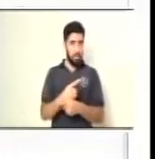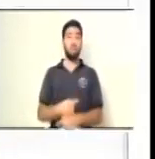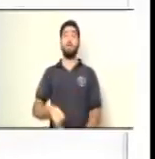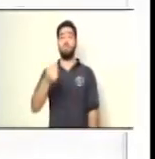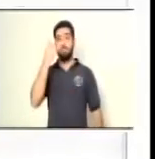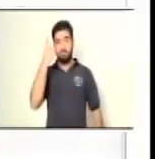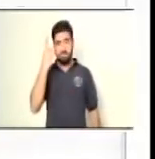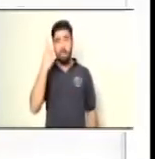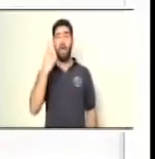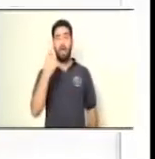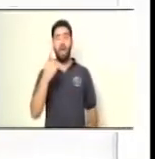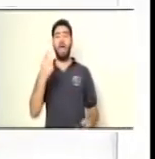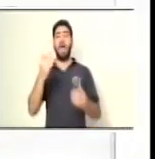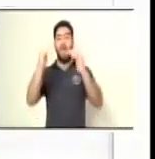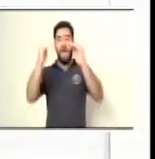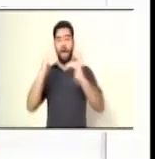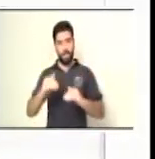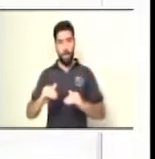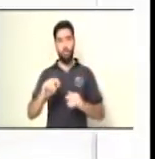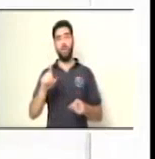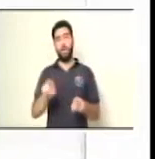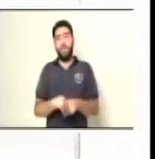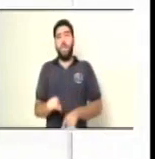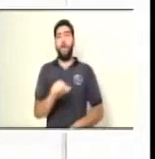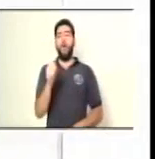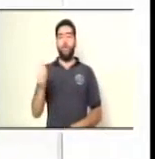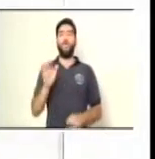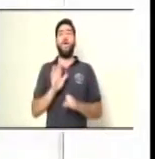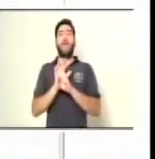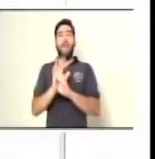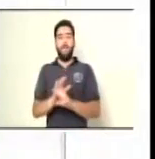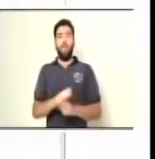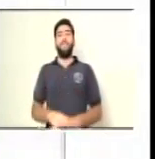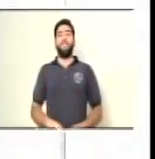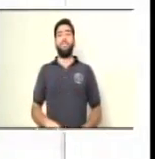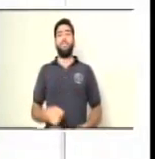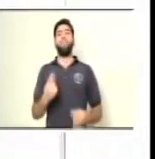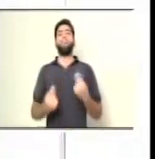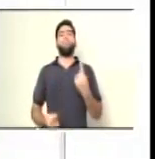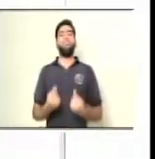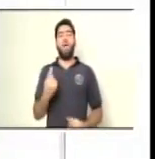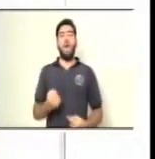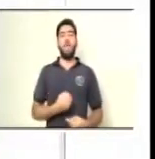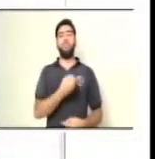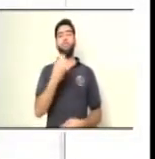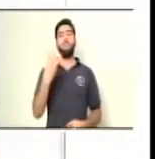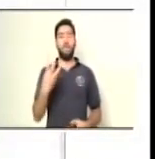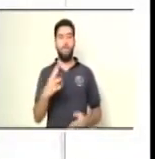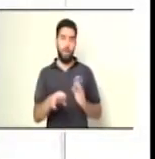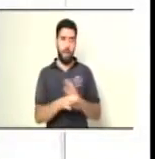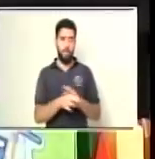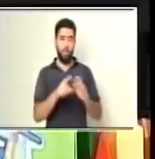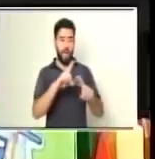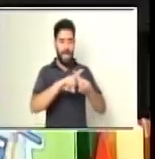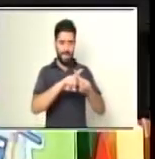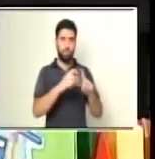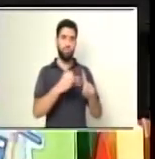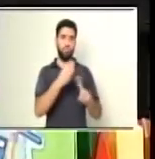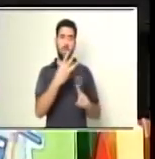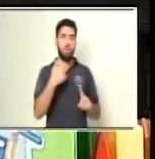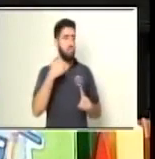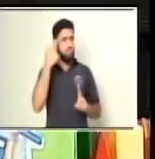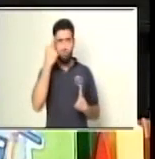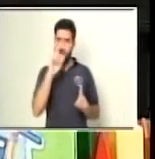Un problema muy similar tenemos abajo que nos dice, ¿cuál es el número que sumado con su triplo nos da